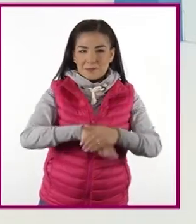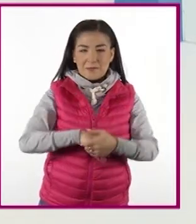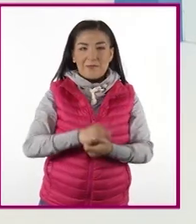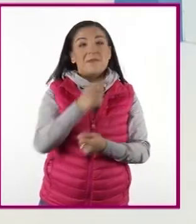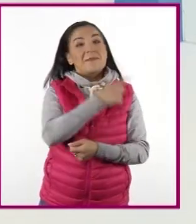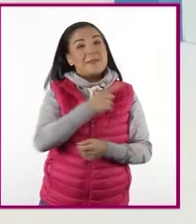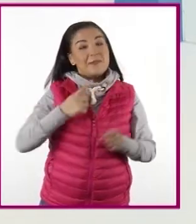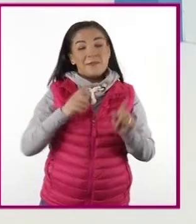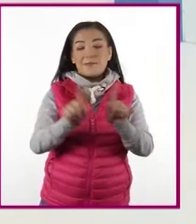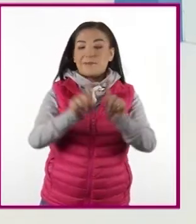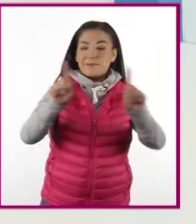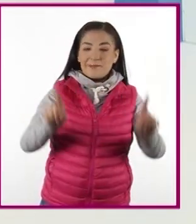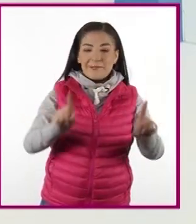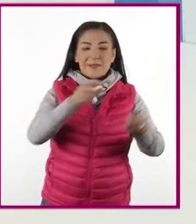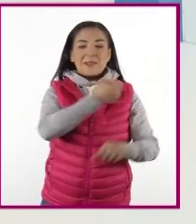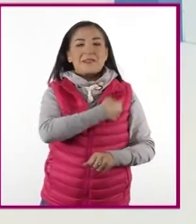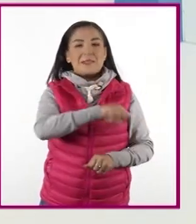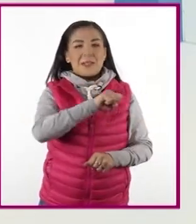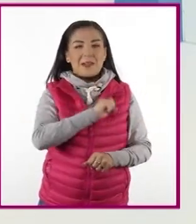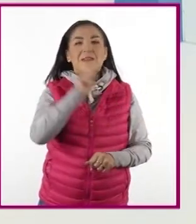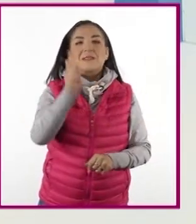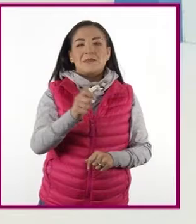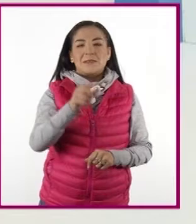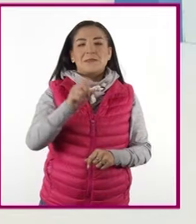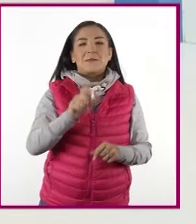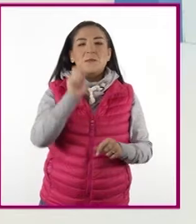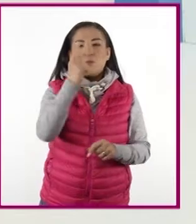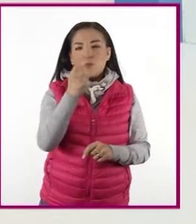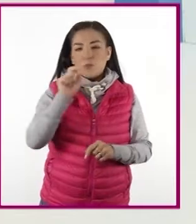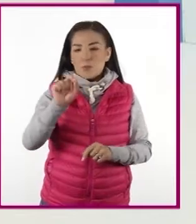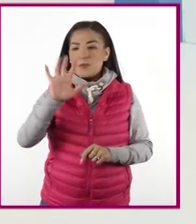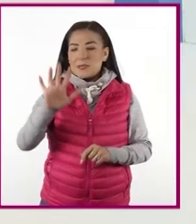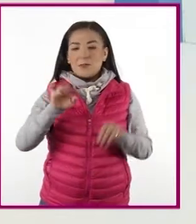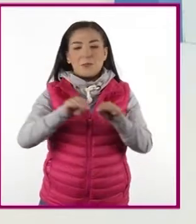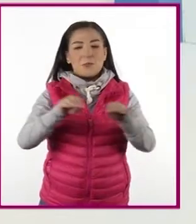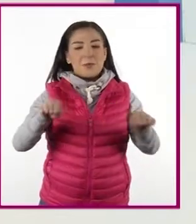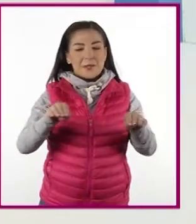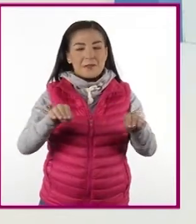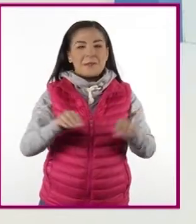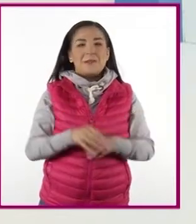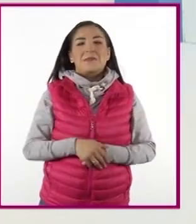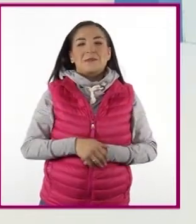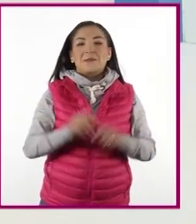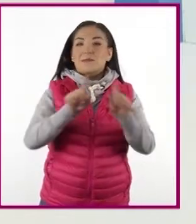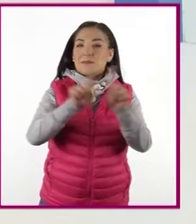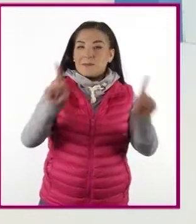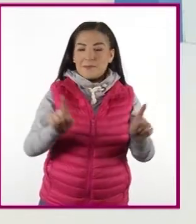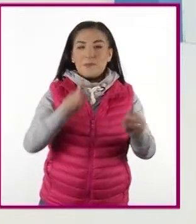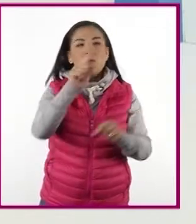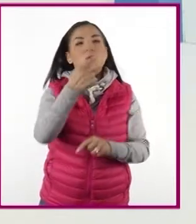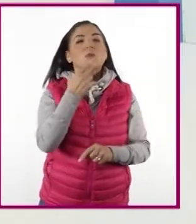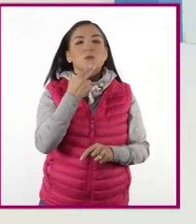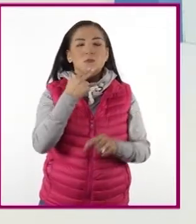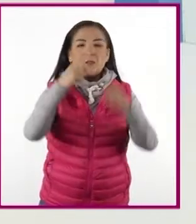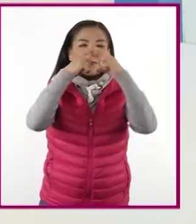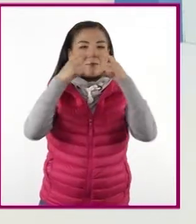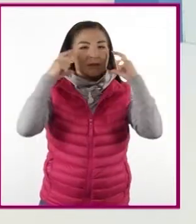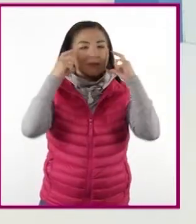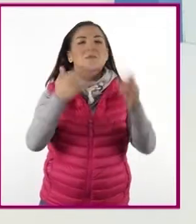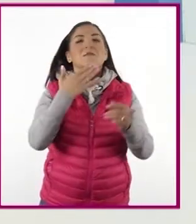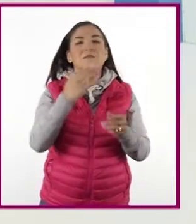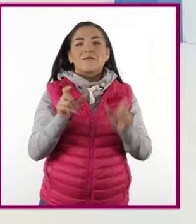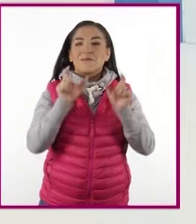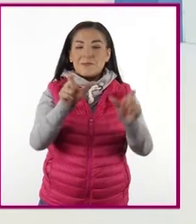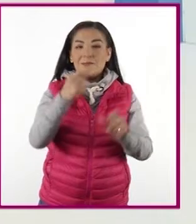sana distancia, alejándonos 1,5 metros de las demás personas. Y usar el cubrebocas correctamente, es decir,